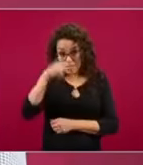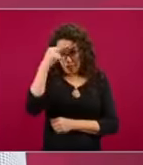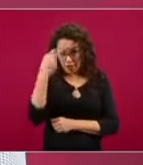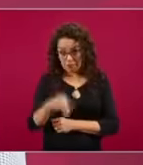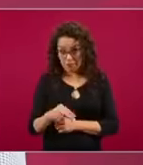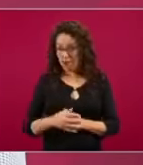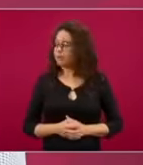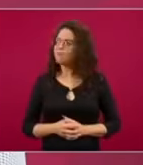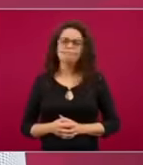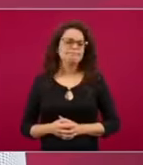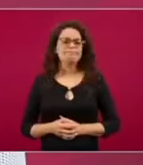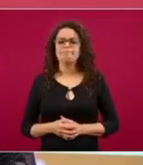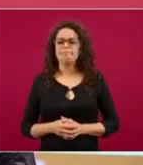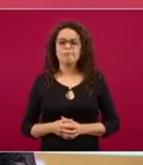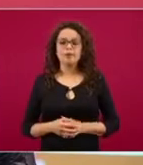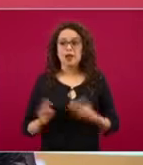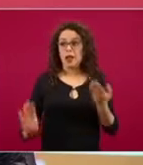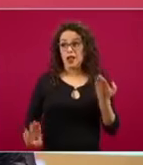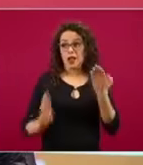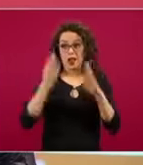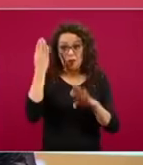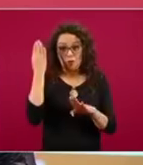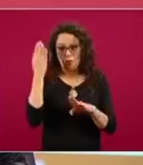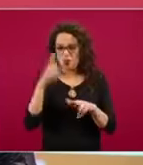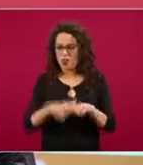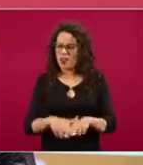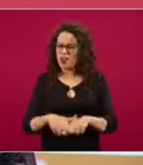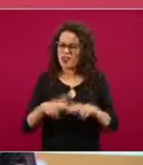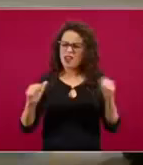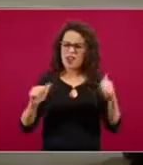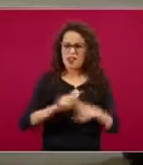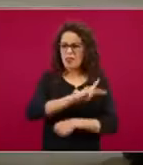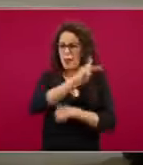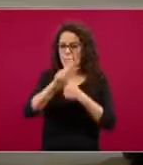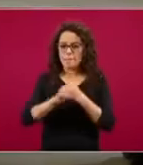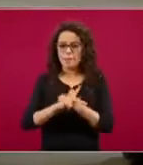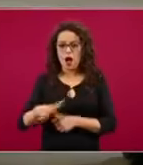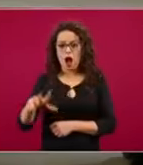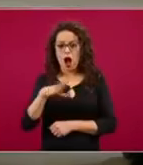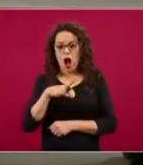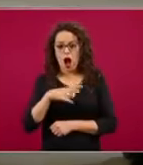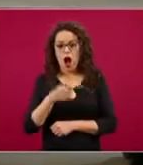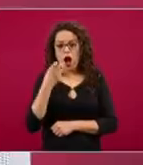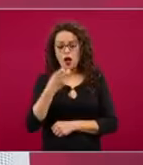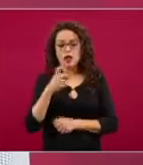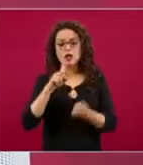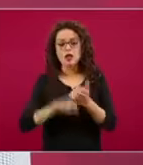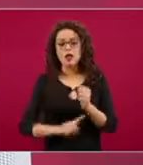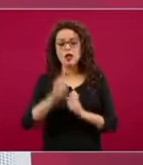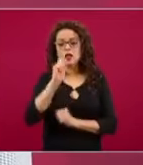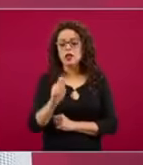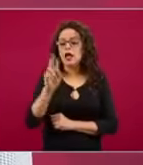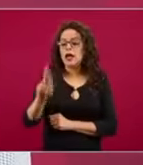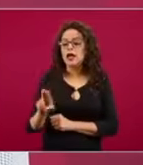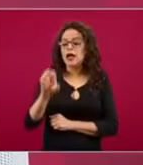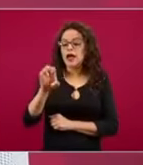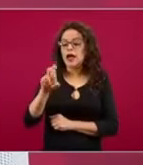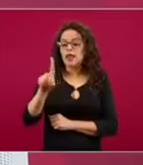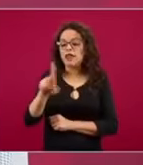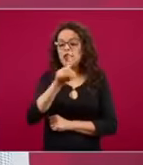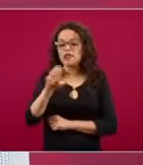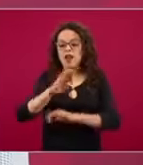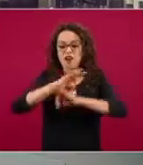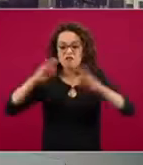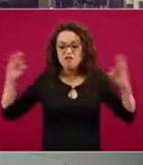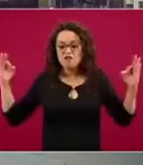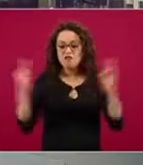prácticamente ningún país del mundo tiene una red de frío, ya hablando de una red de frío con estas